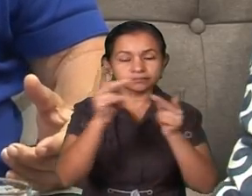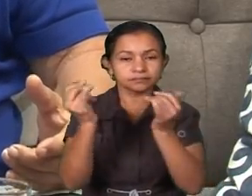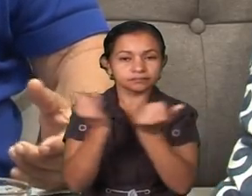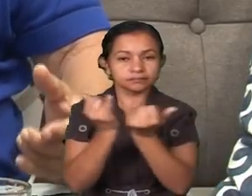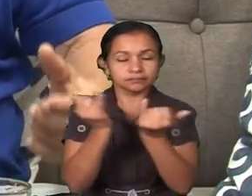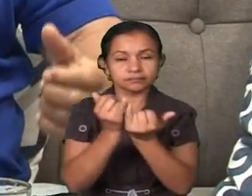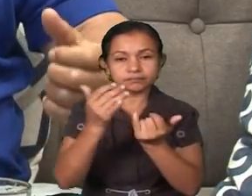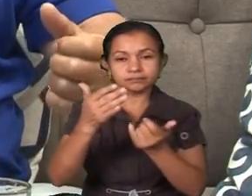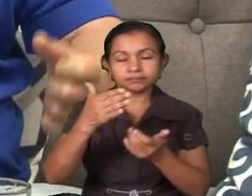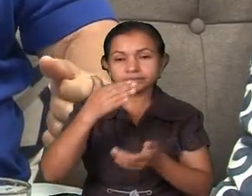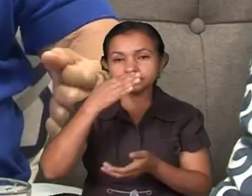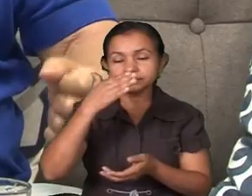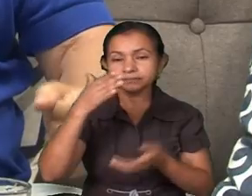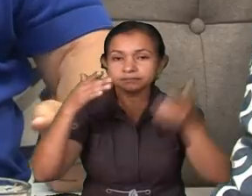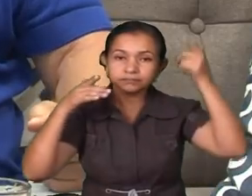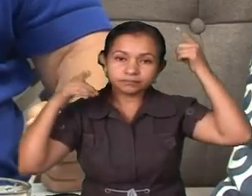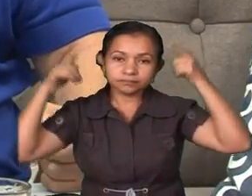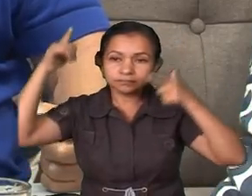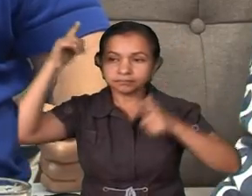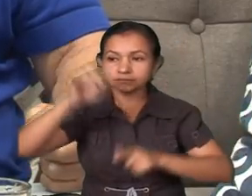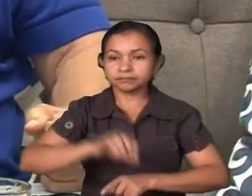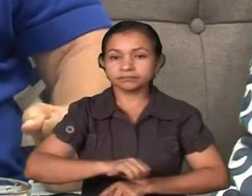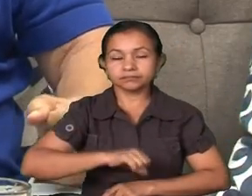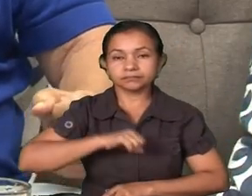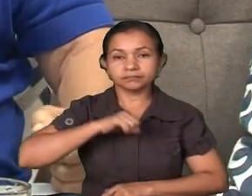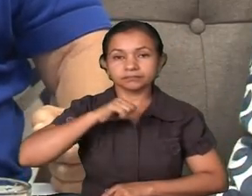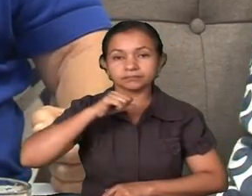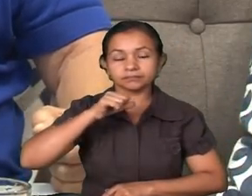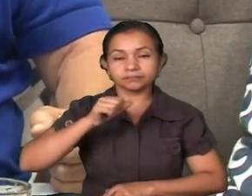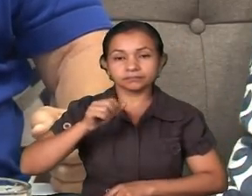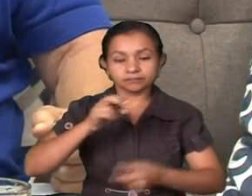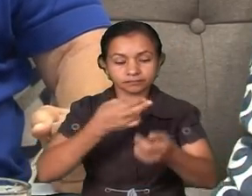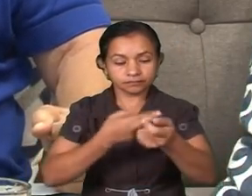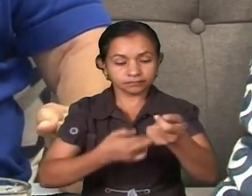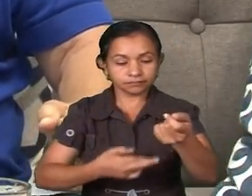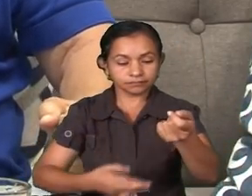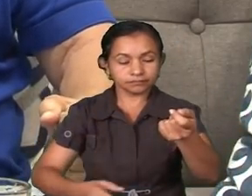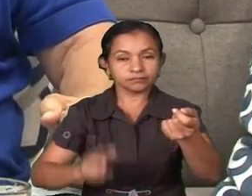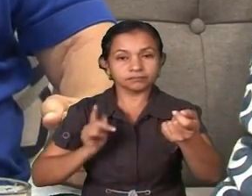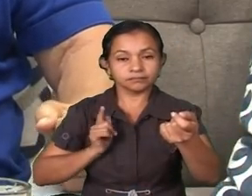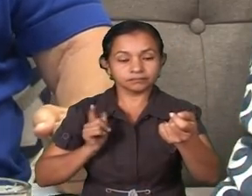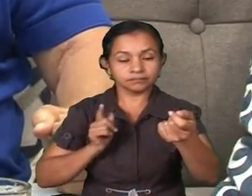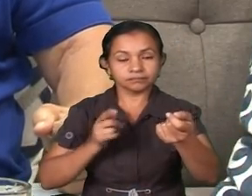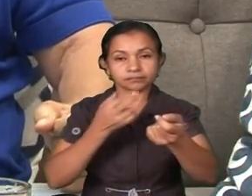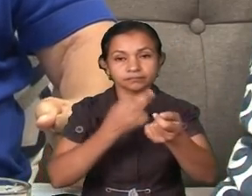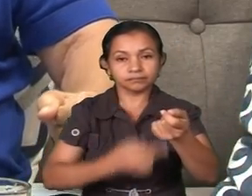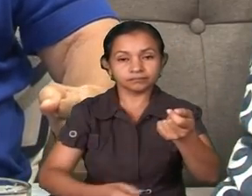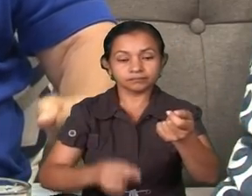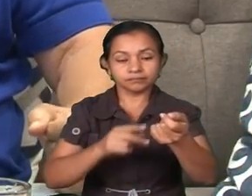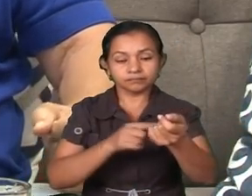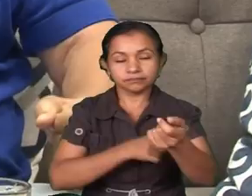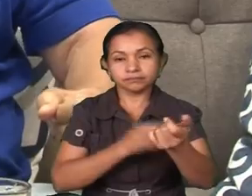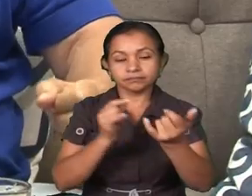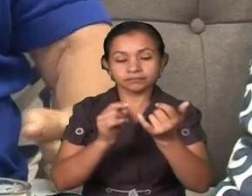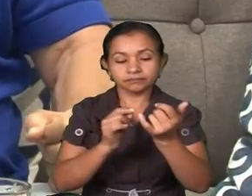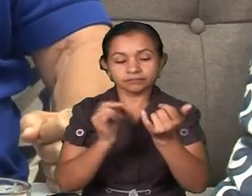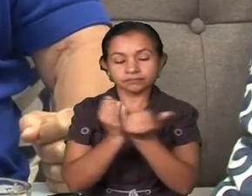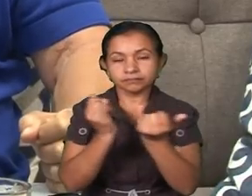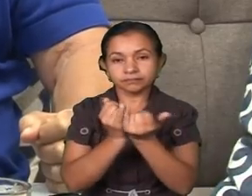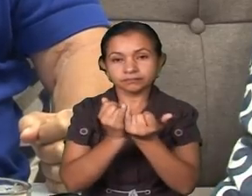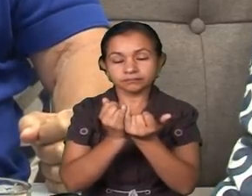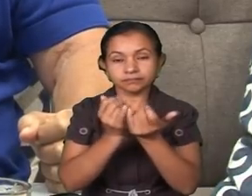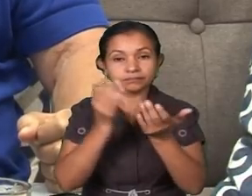que Sandino, debemos de estar orgullosos de que en nuestras venas corre la sangre